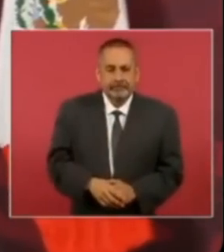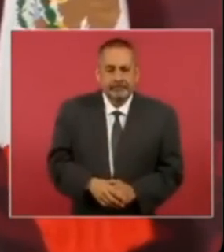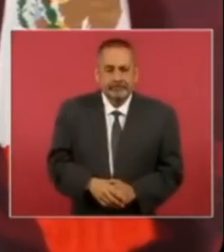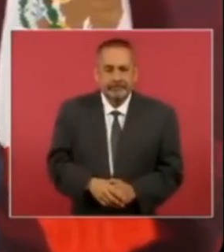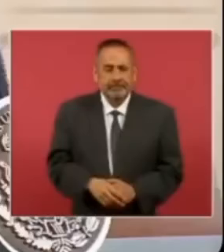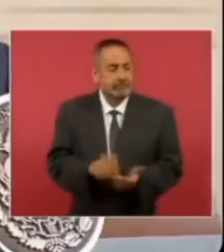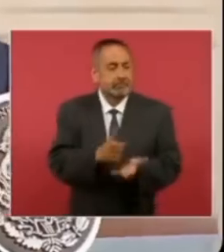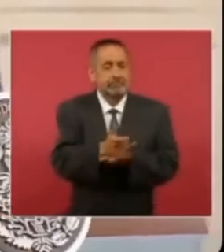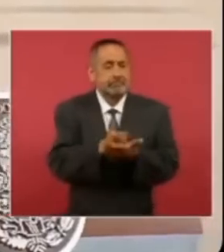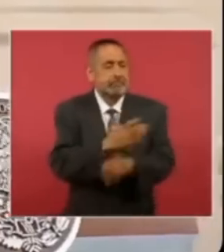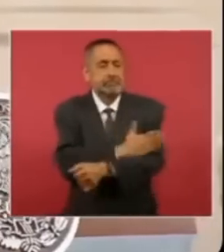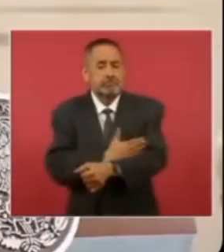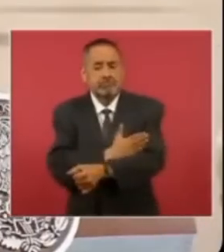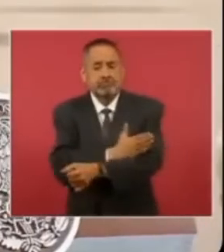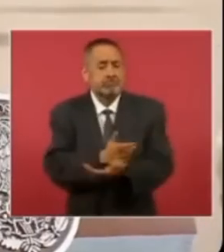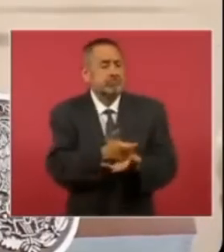mantenido